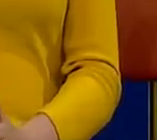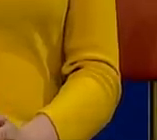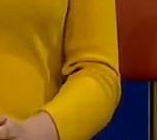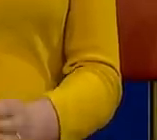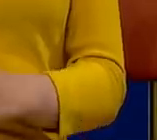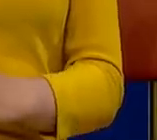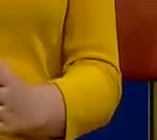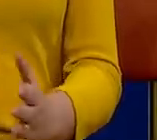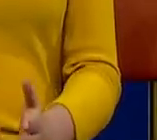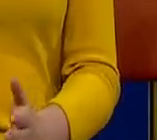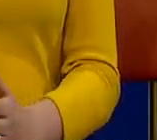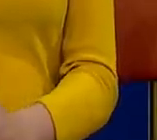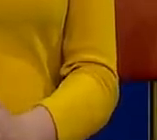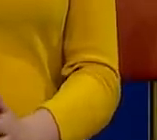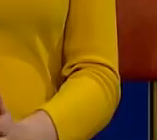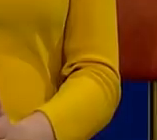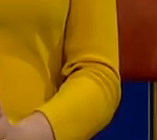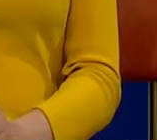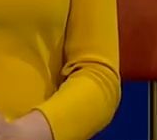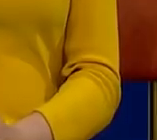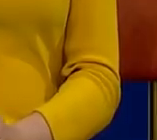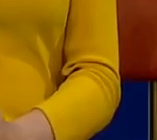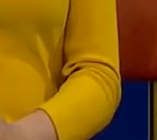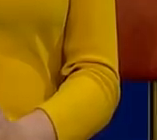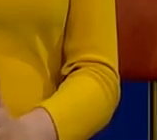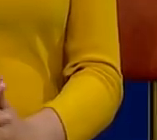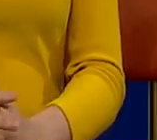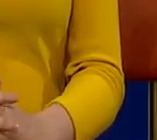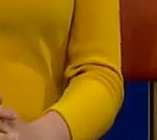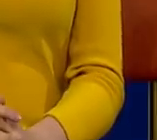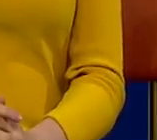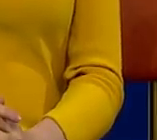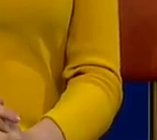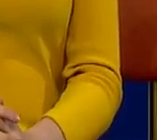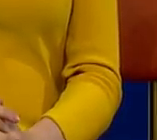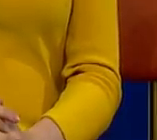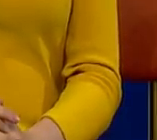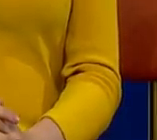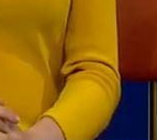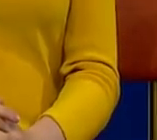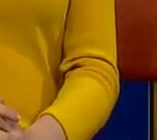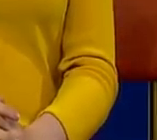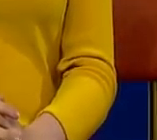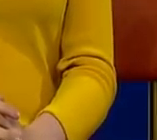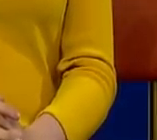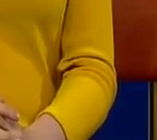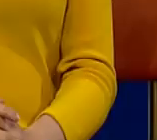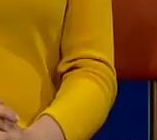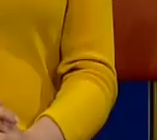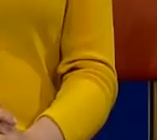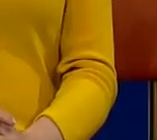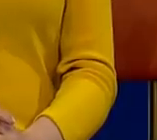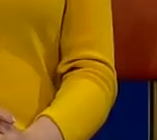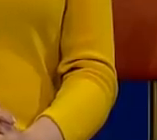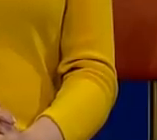y el cambio de semáforos también que vamos a experimentar durante esta semana. Bueno, este primer día de junio hay nuevas reglas,